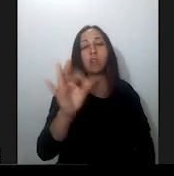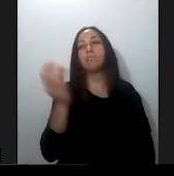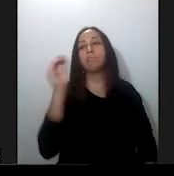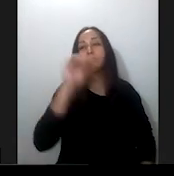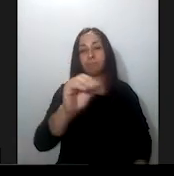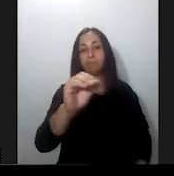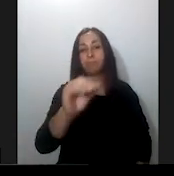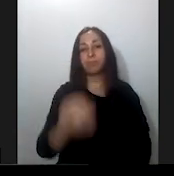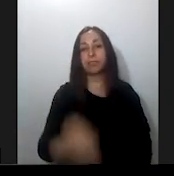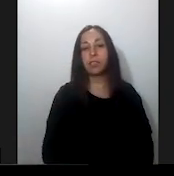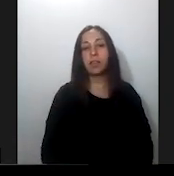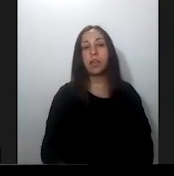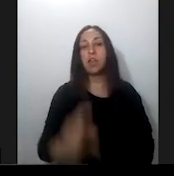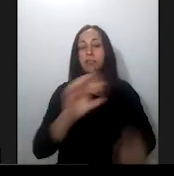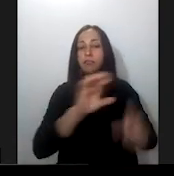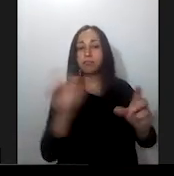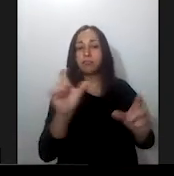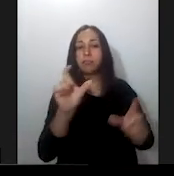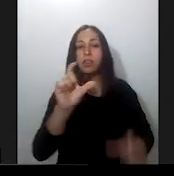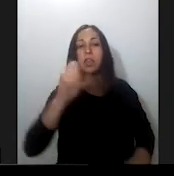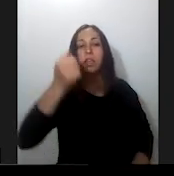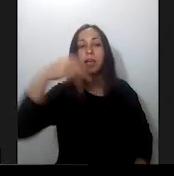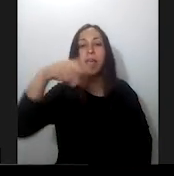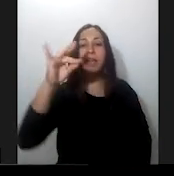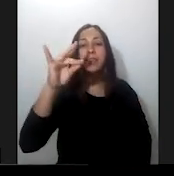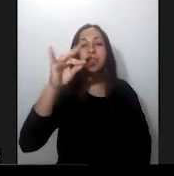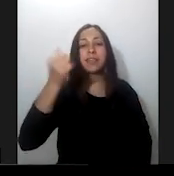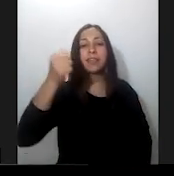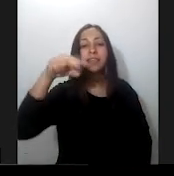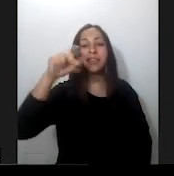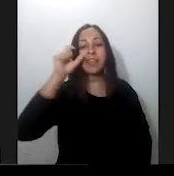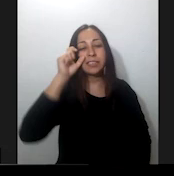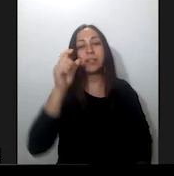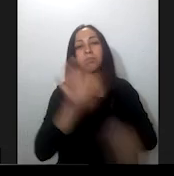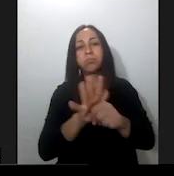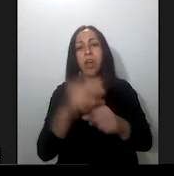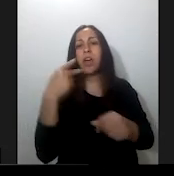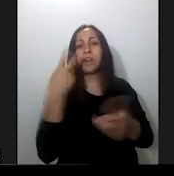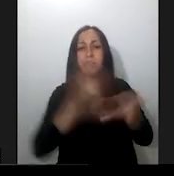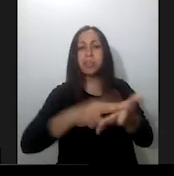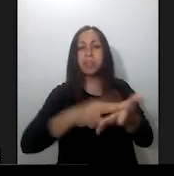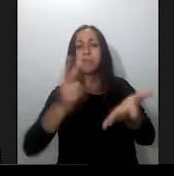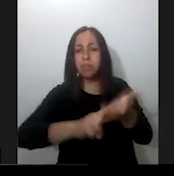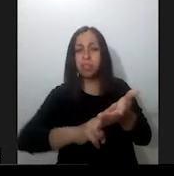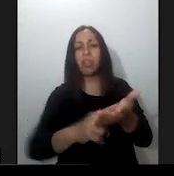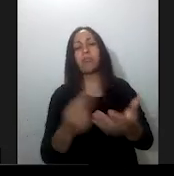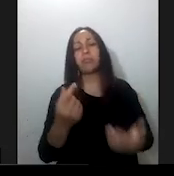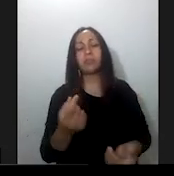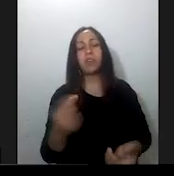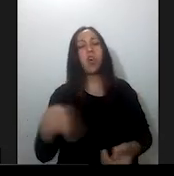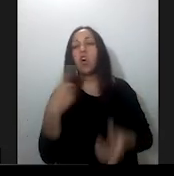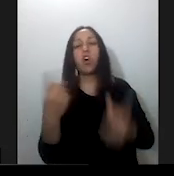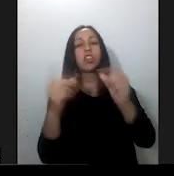antes, ¿sí? Y filtré por Candence, y bueno, me doy cuenta que Candence está repetido.